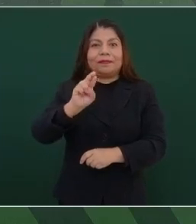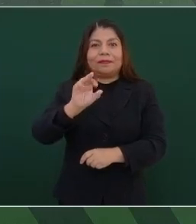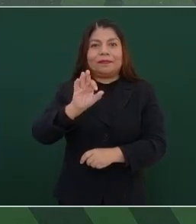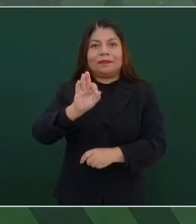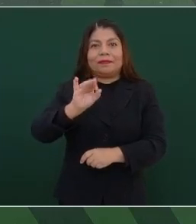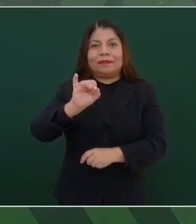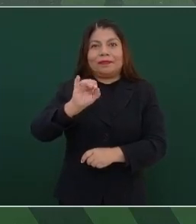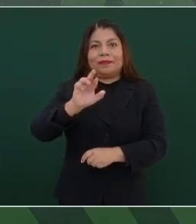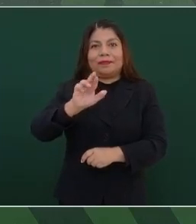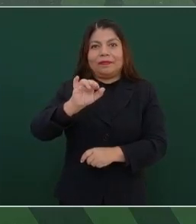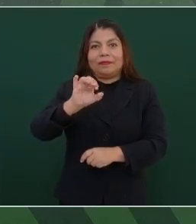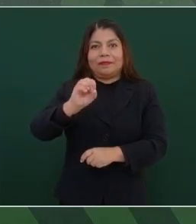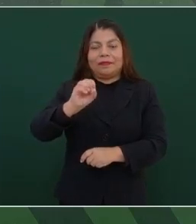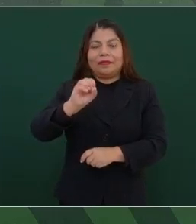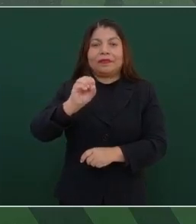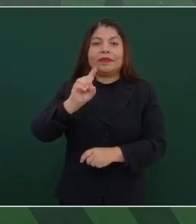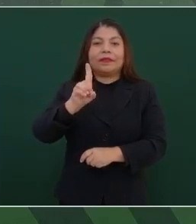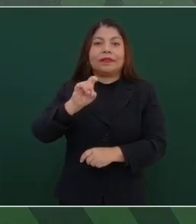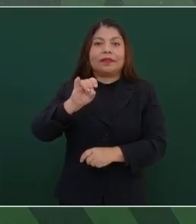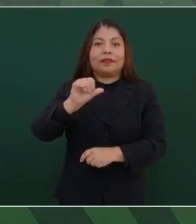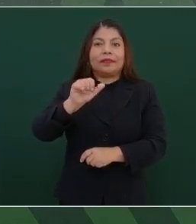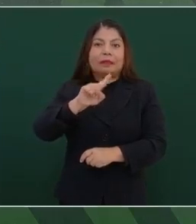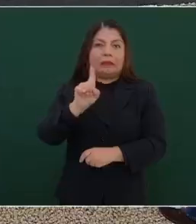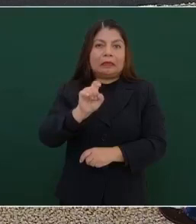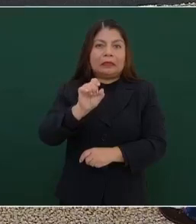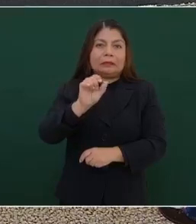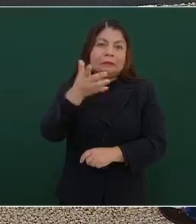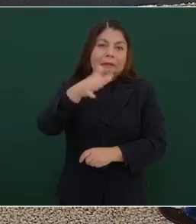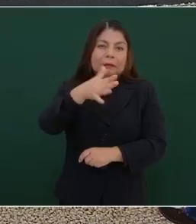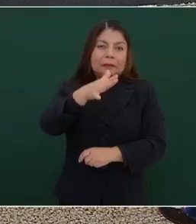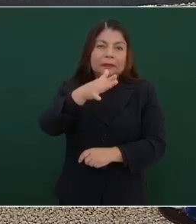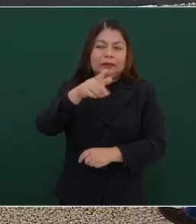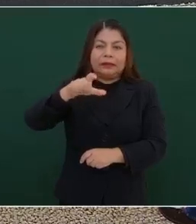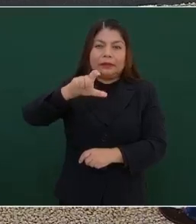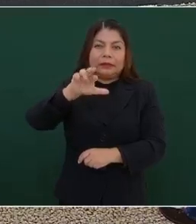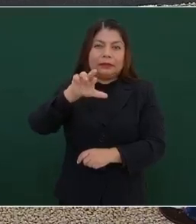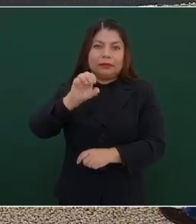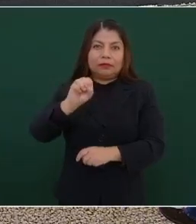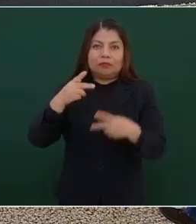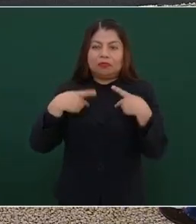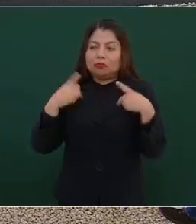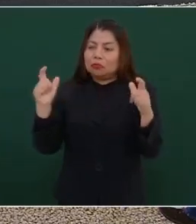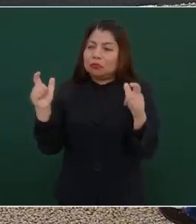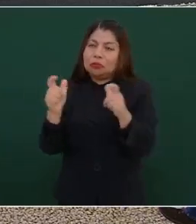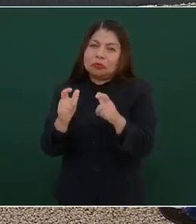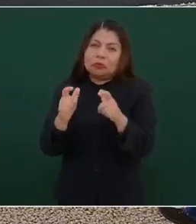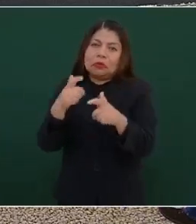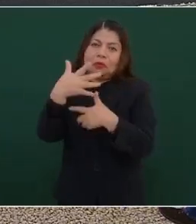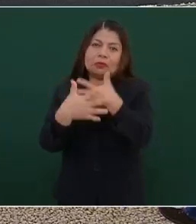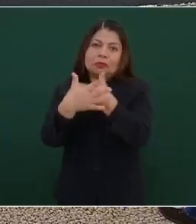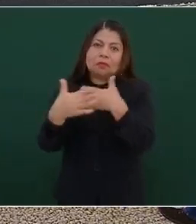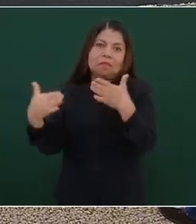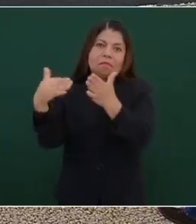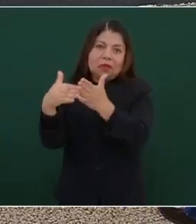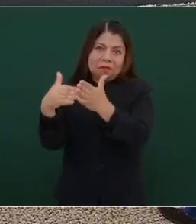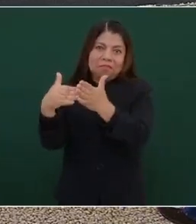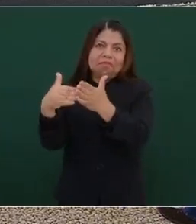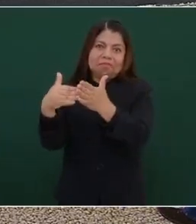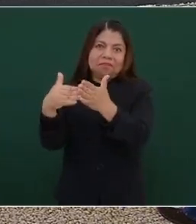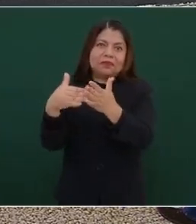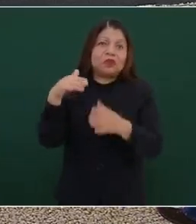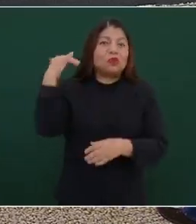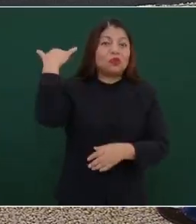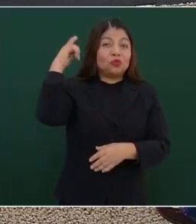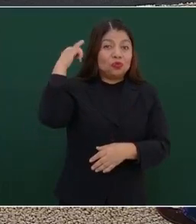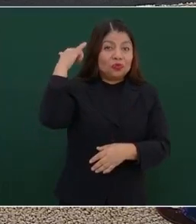habitantes en Quintana Roo, mientras Yucatán tenía 300 mil en